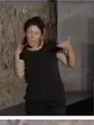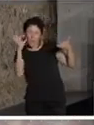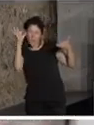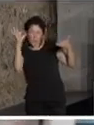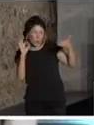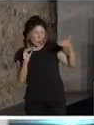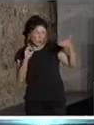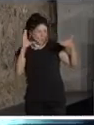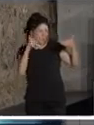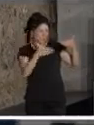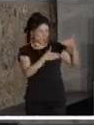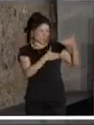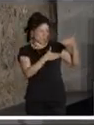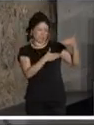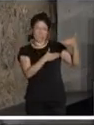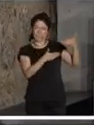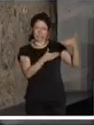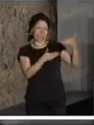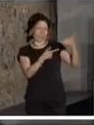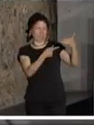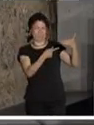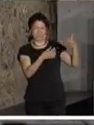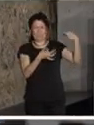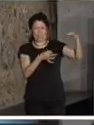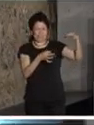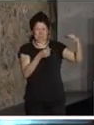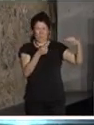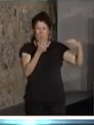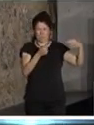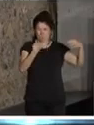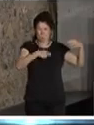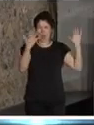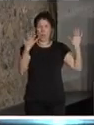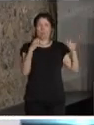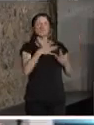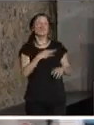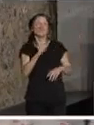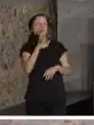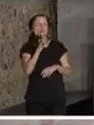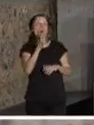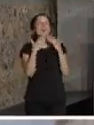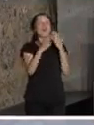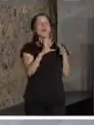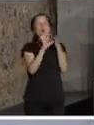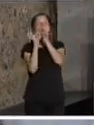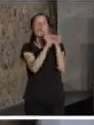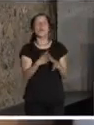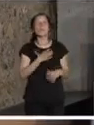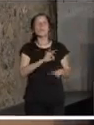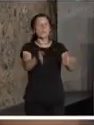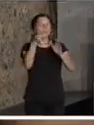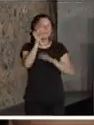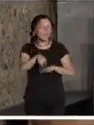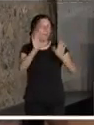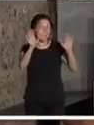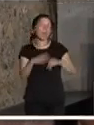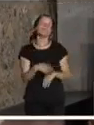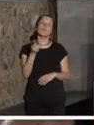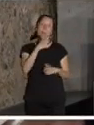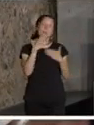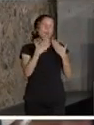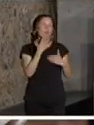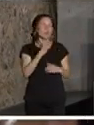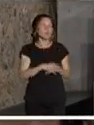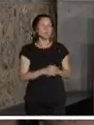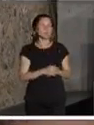y la carta valía más que lo que os subían eso ha sido posible gracias a unidas podemos pero también y hay que dar